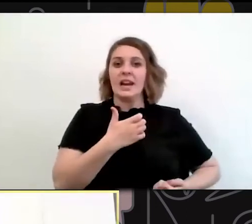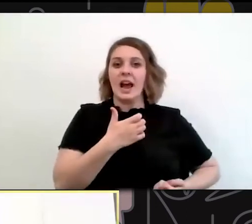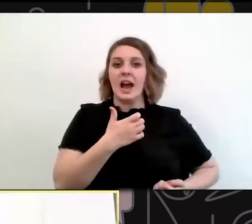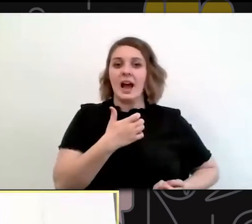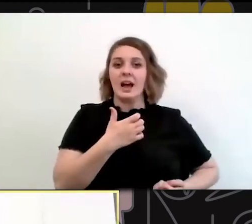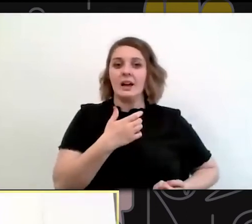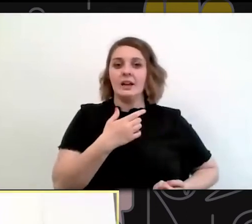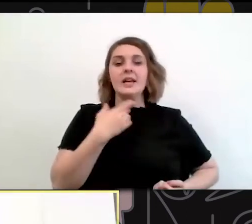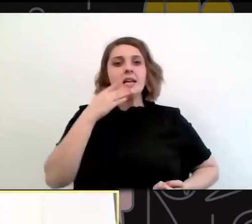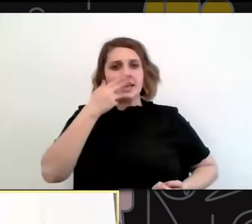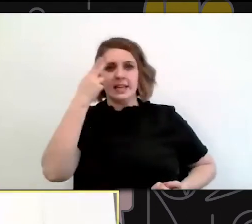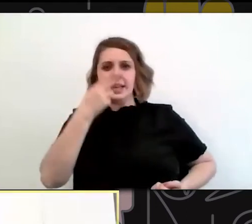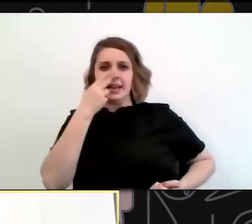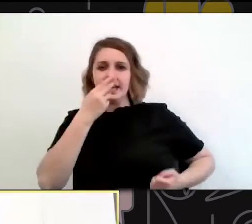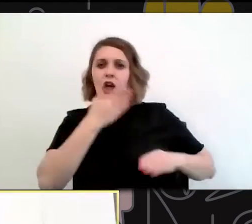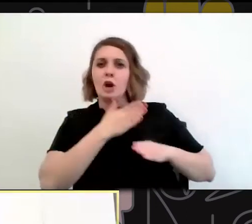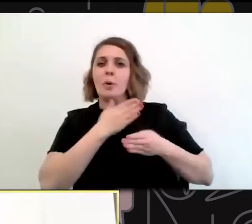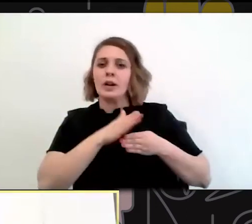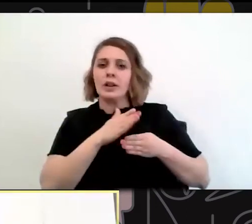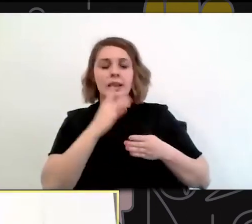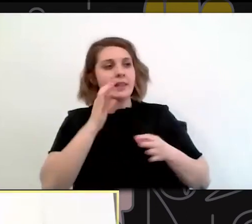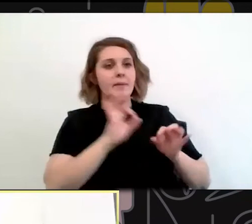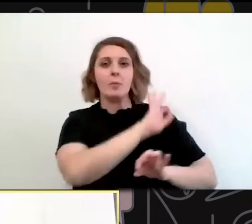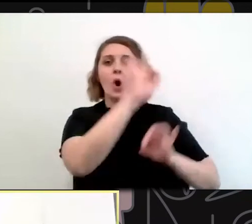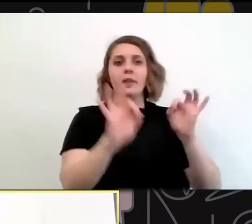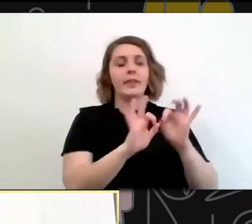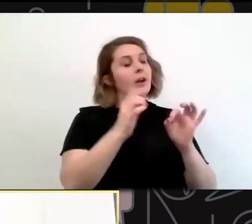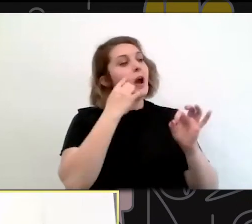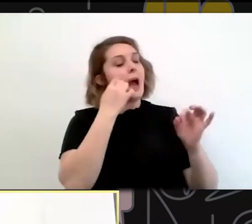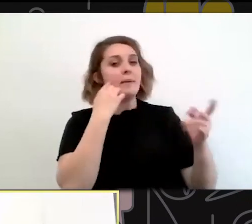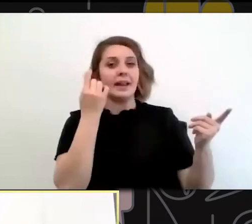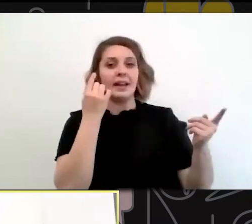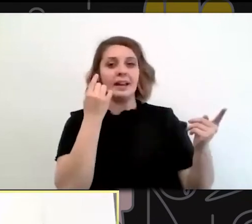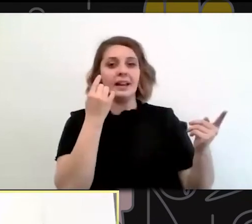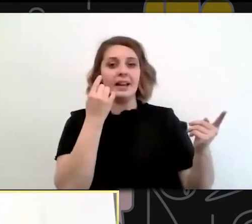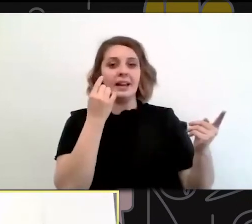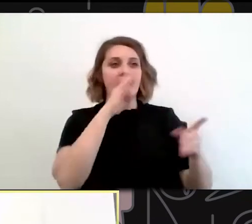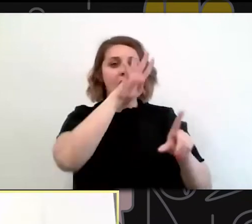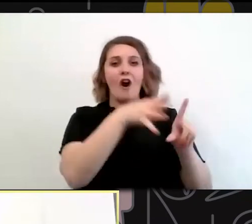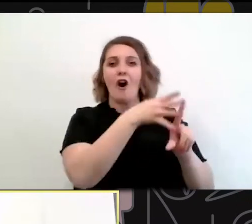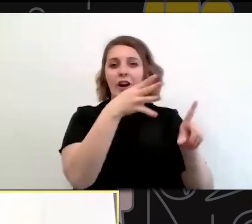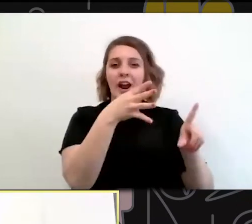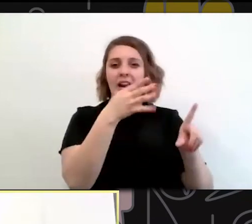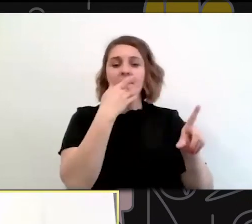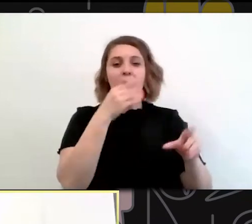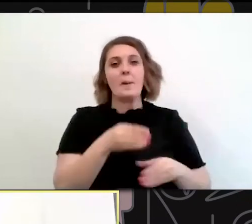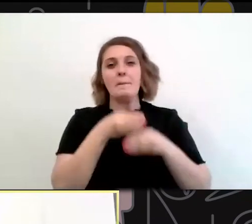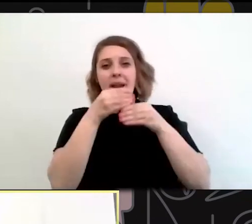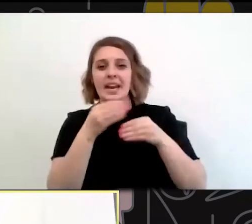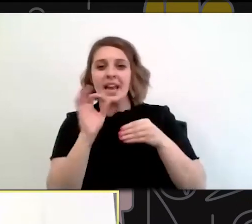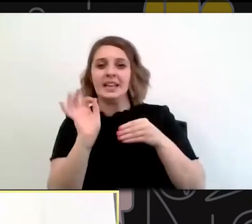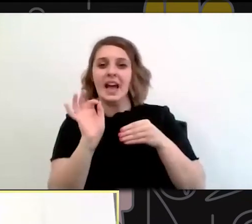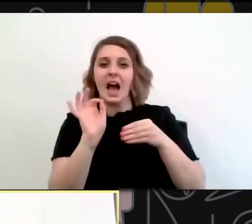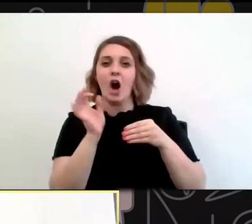muy interesantes. Antes tenías que jugar con los picos para que te coincidieran en franjas horarias como la merienda o